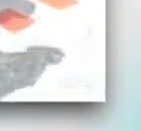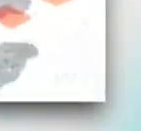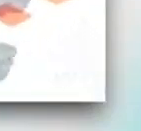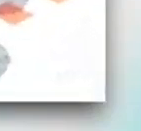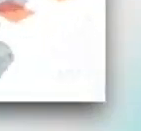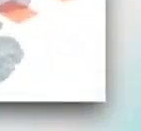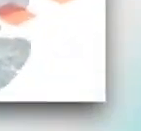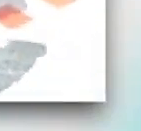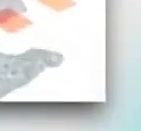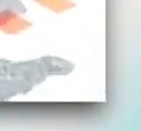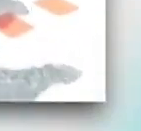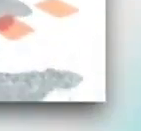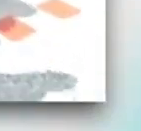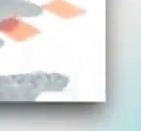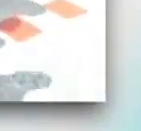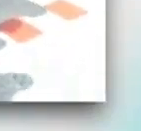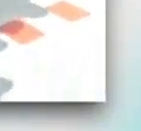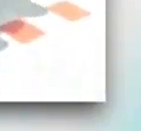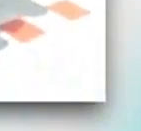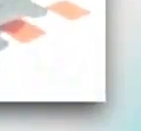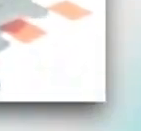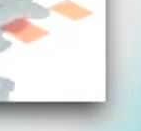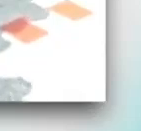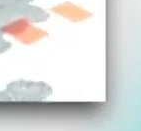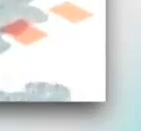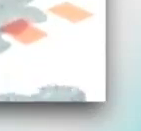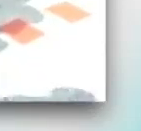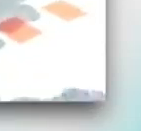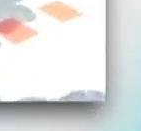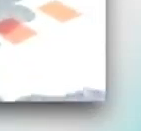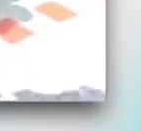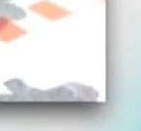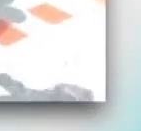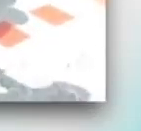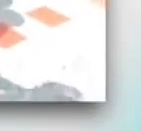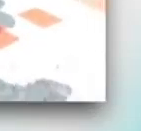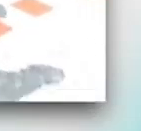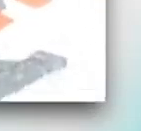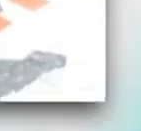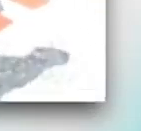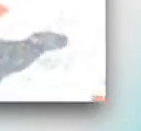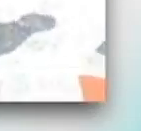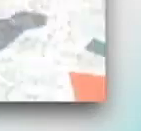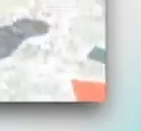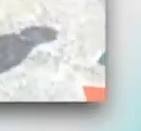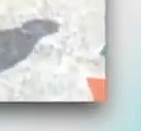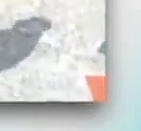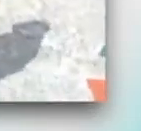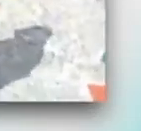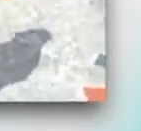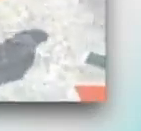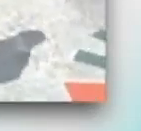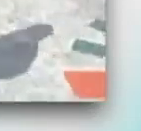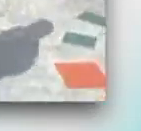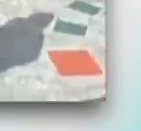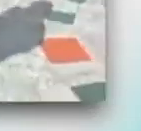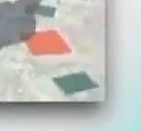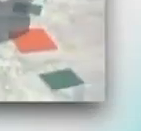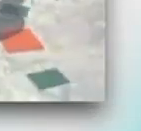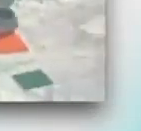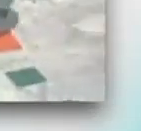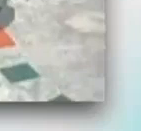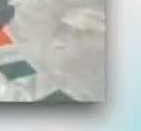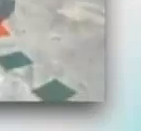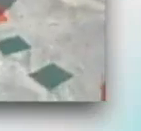les da un saludo y un libro, pa' que aprendan a estudiar. Y así prosigue la marcha,